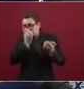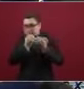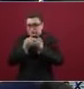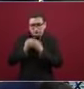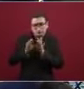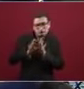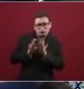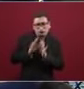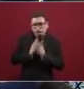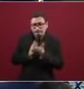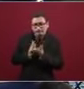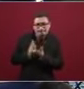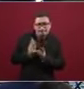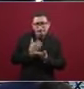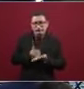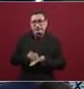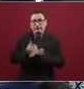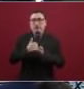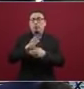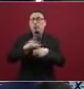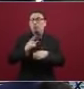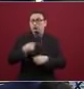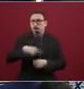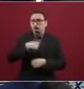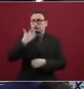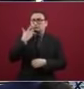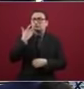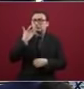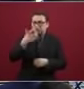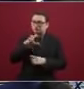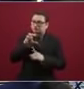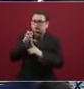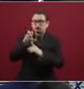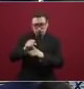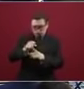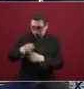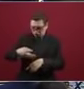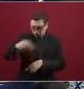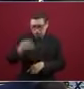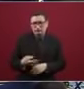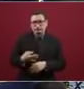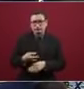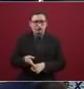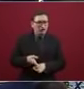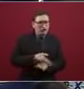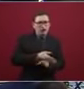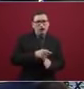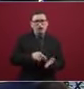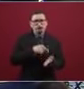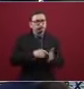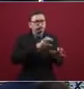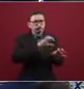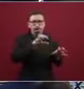salida, porque vamos a lograrlo así como lo hemos alcanzado en el resto de las